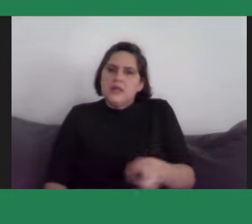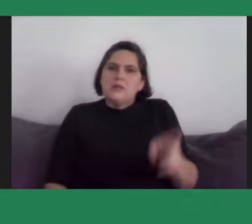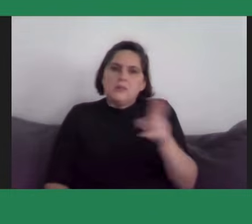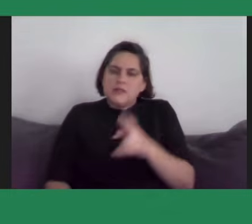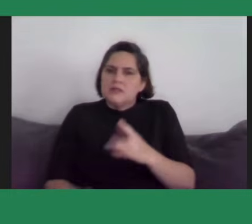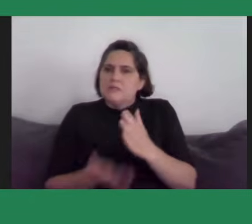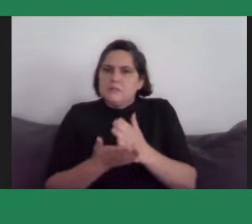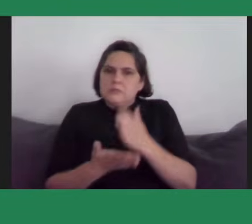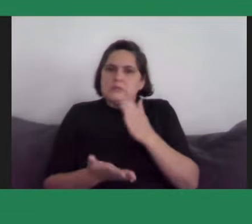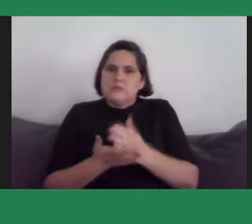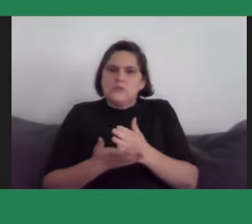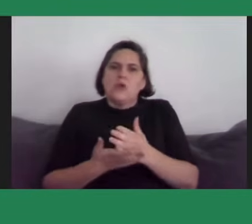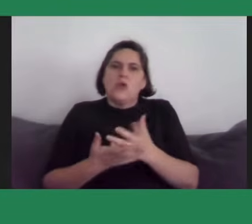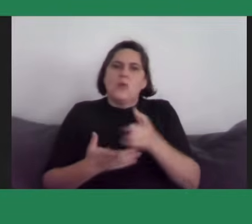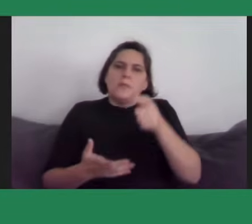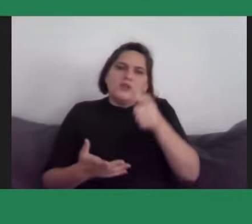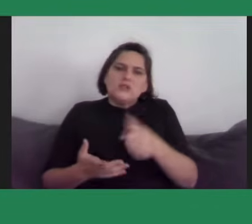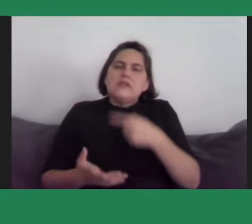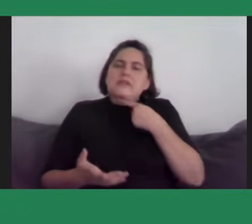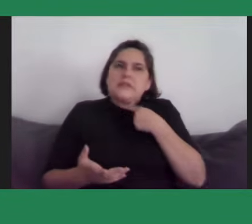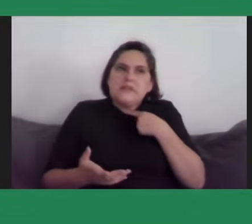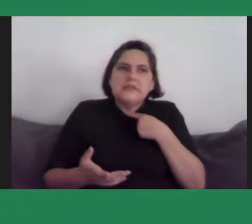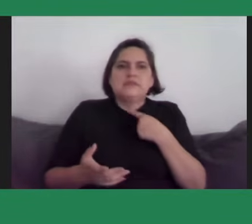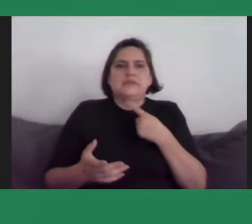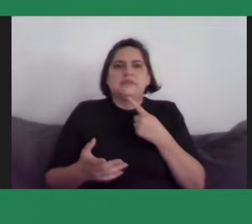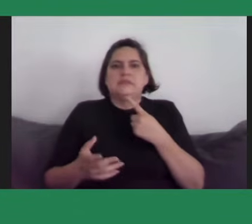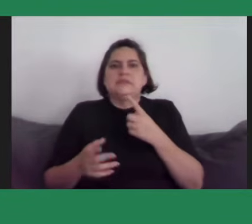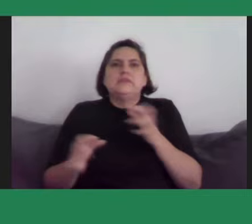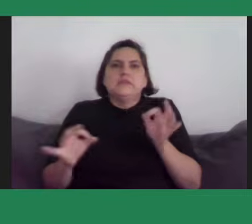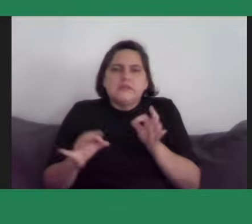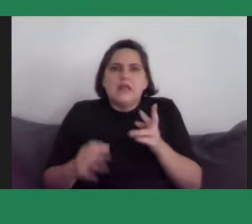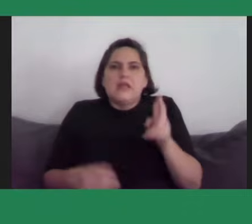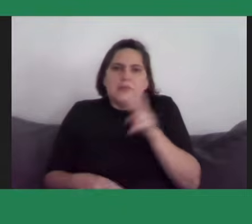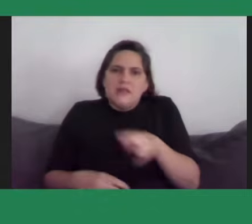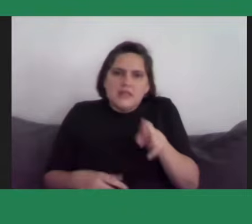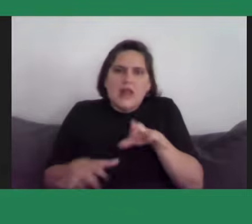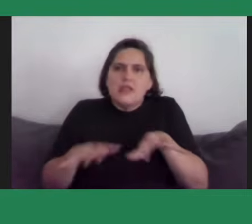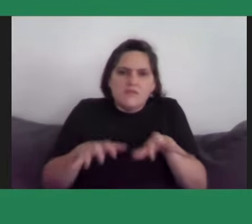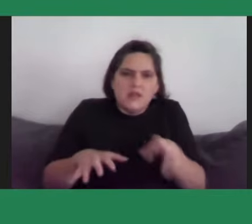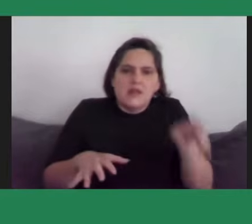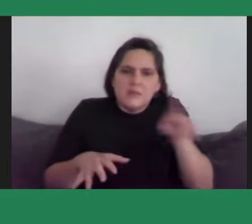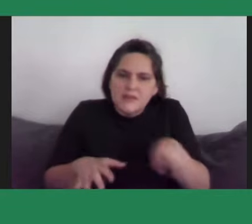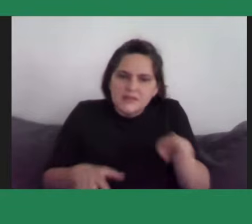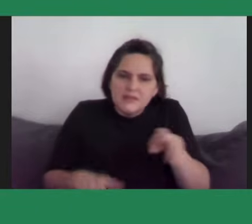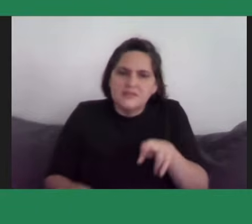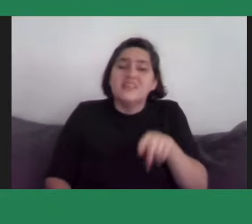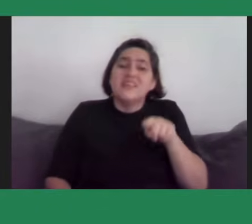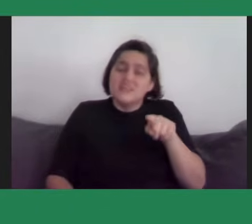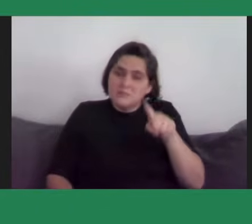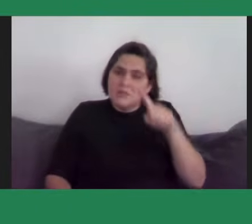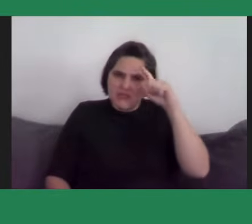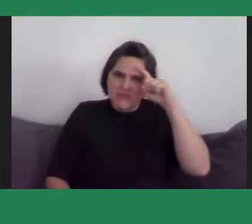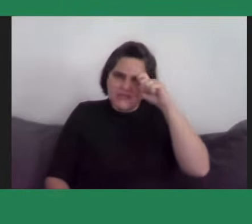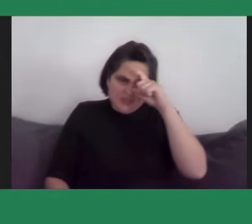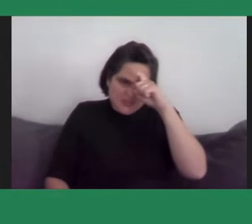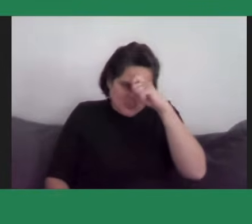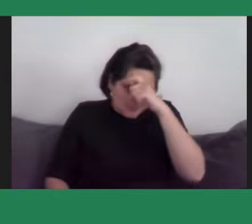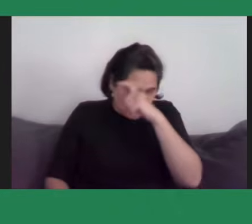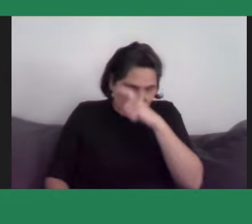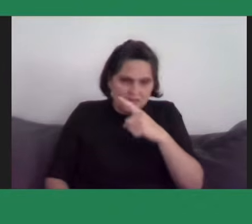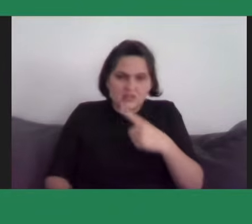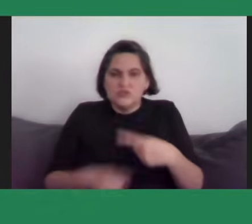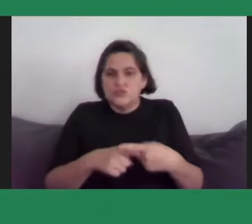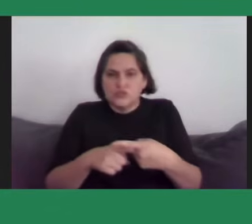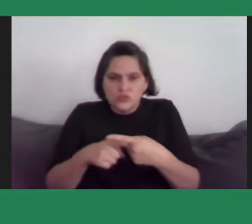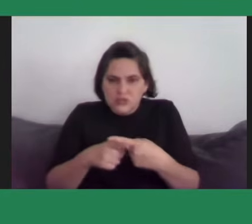que estas características tienen que causar dificultades clínicamente significativas en lo social, educacional y